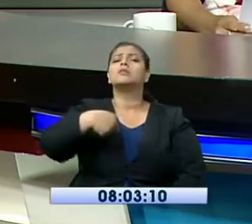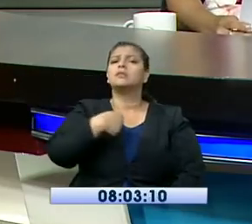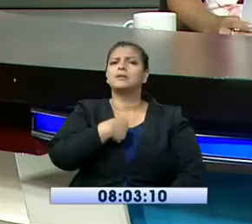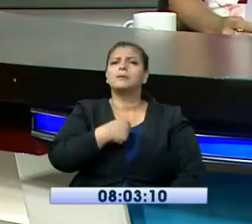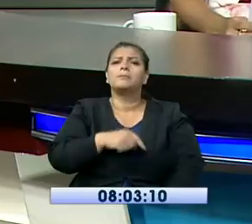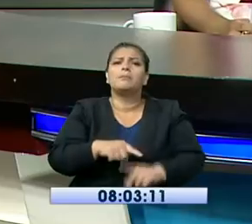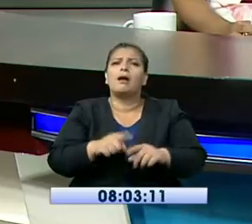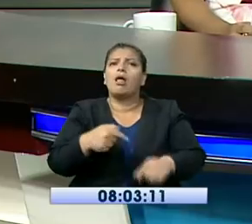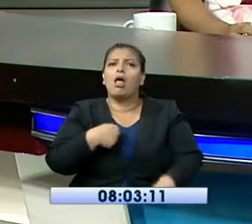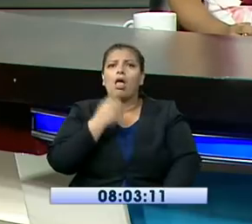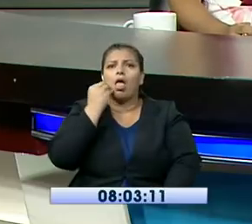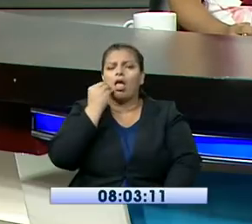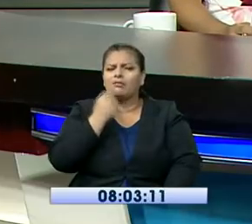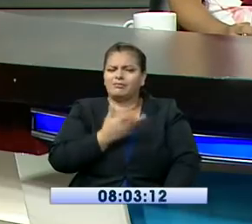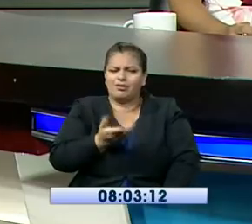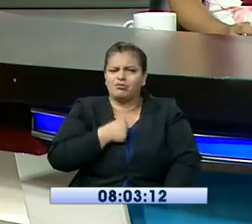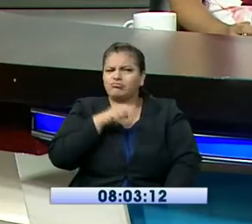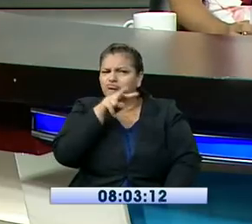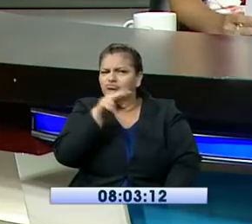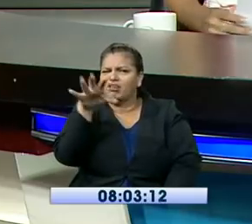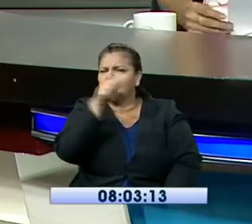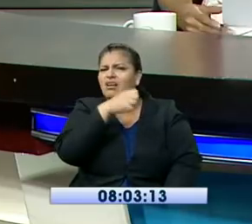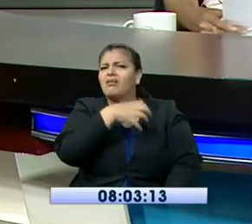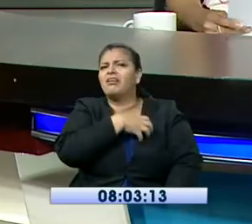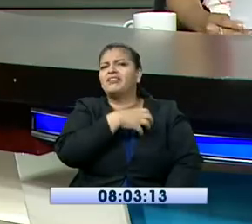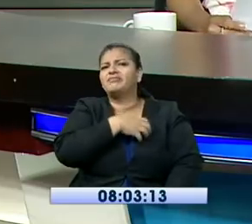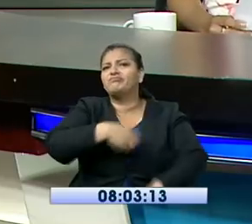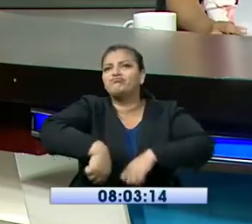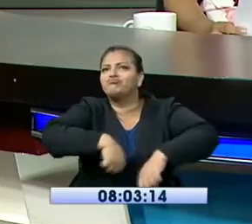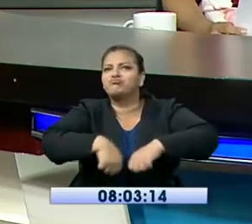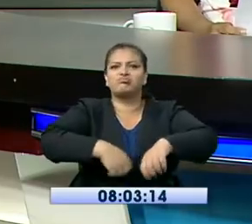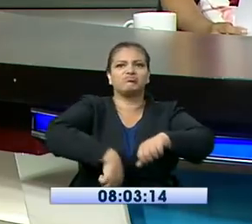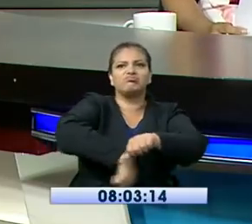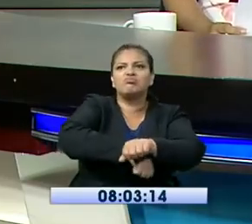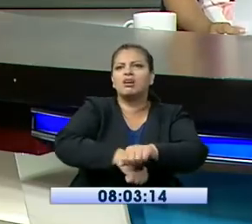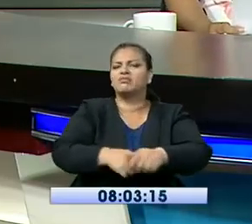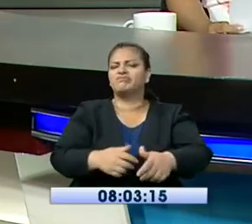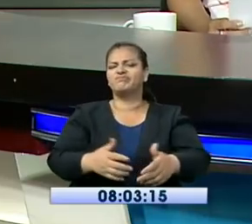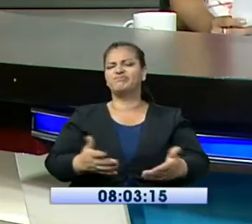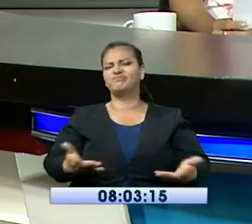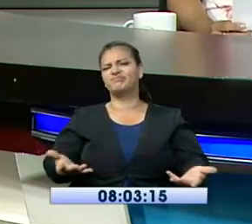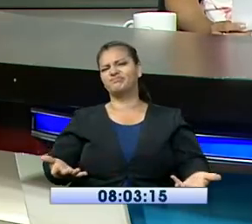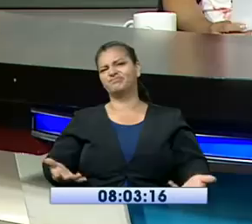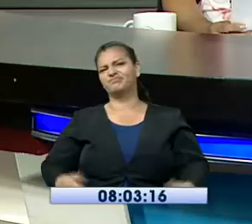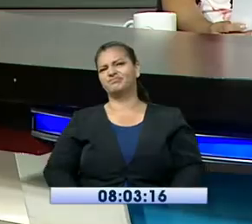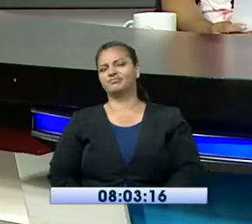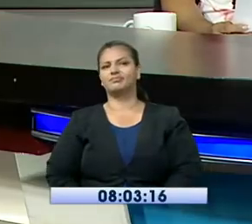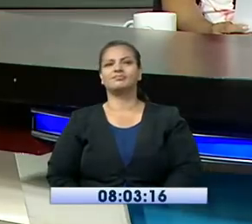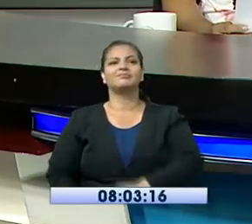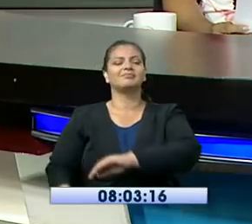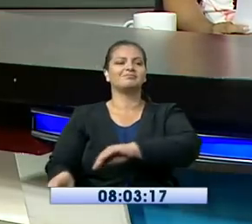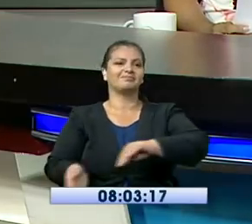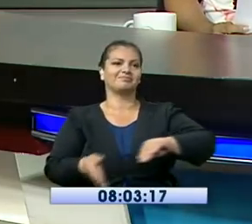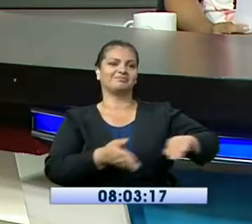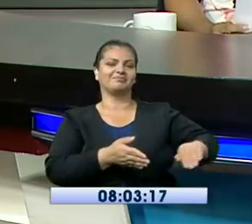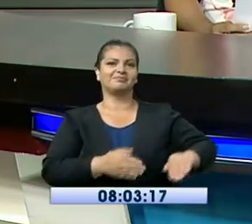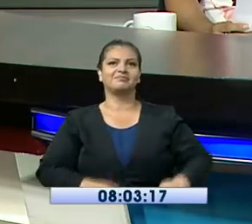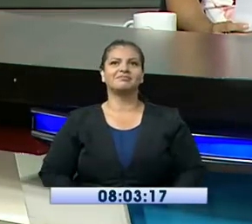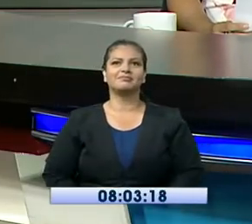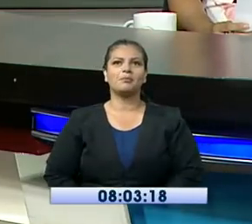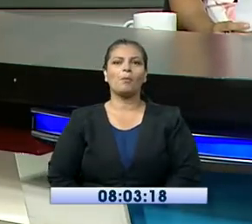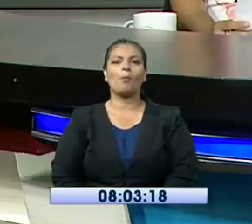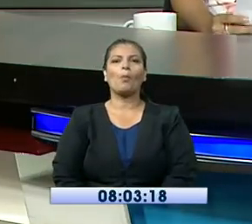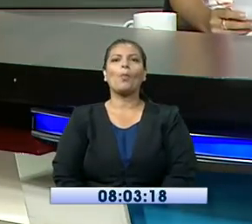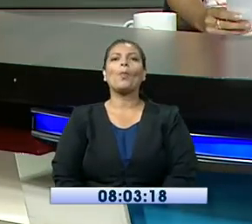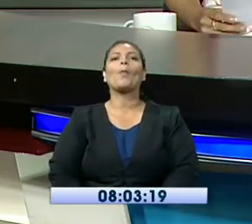todo bueno vamos vamos con lo que los colores cumple así es desarticular supuesta banda delictiva dedicada al